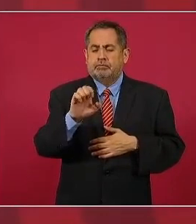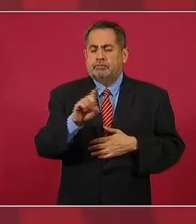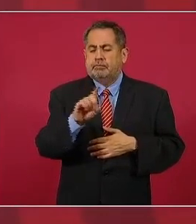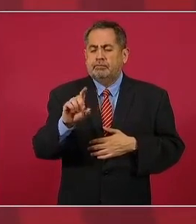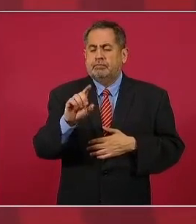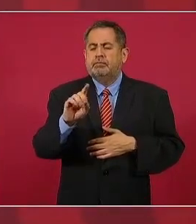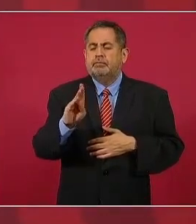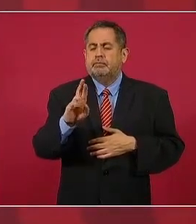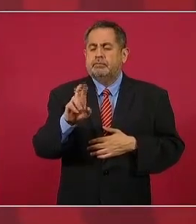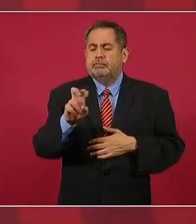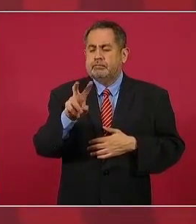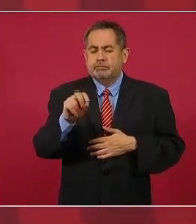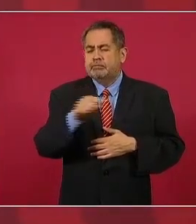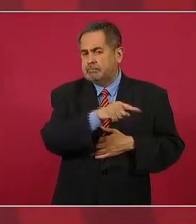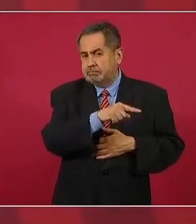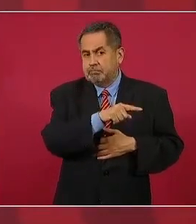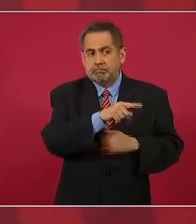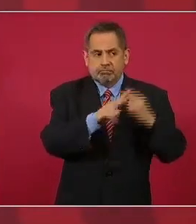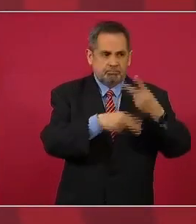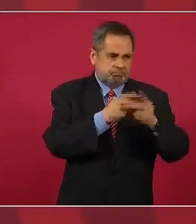y